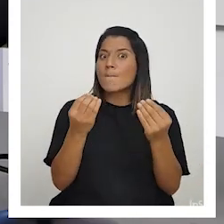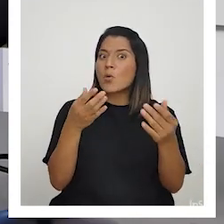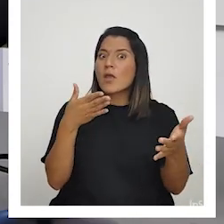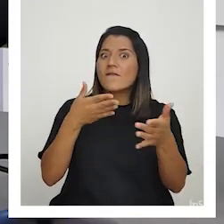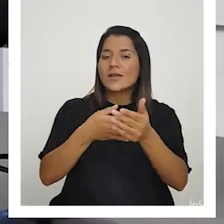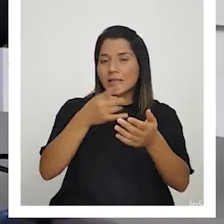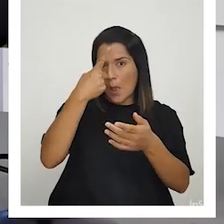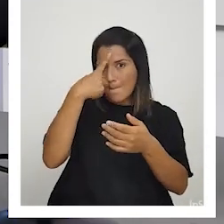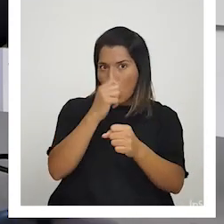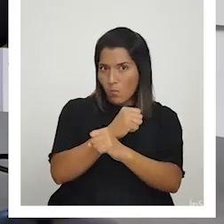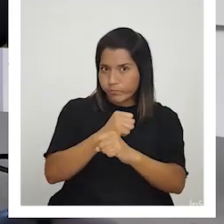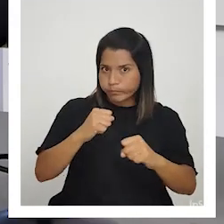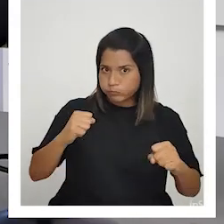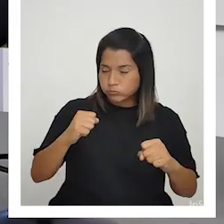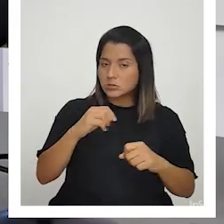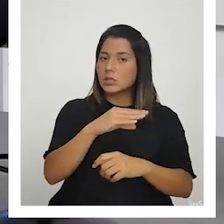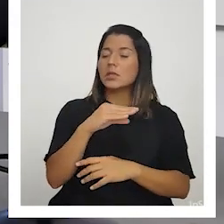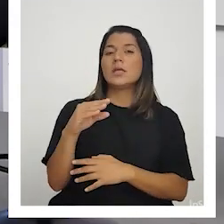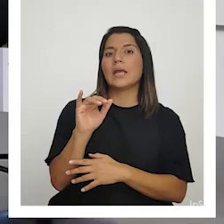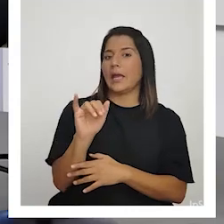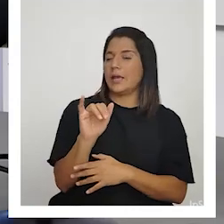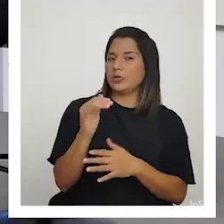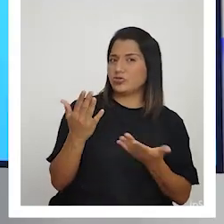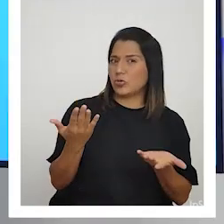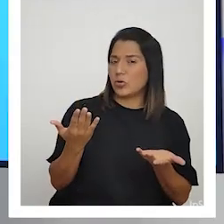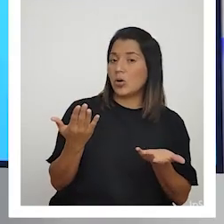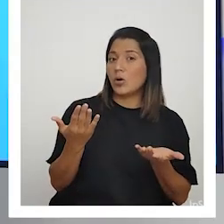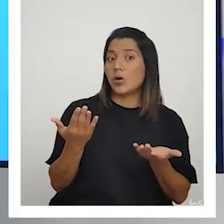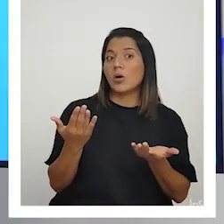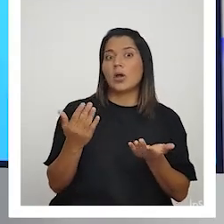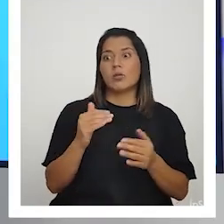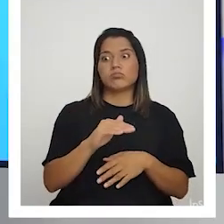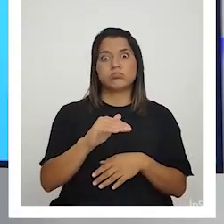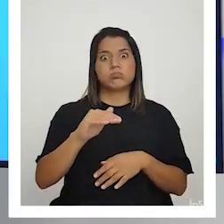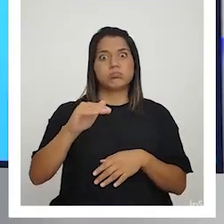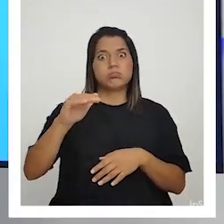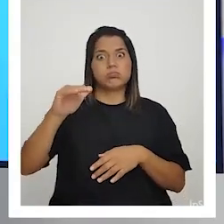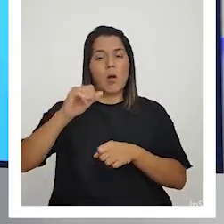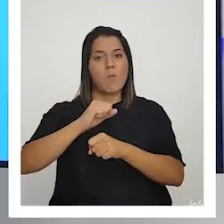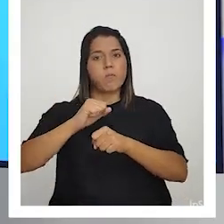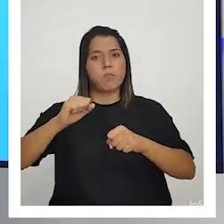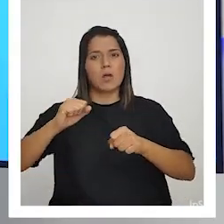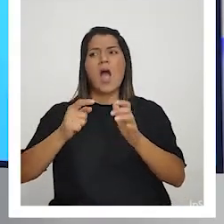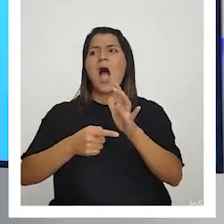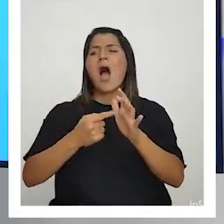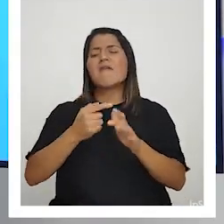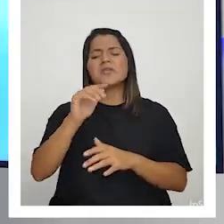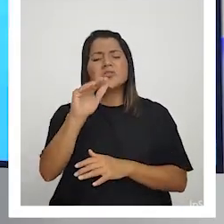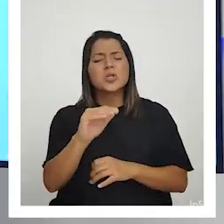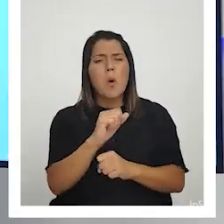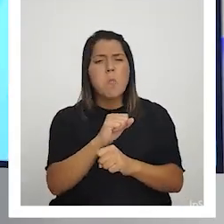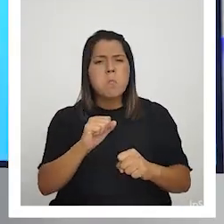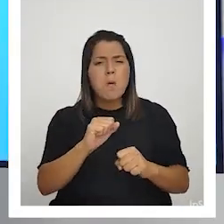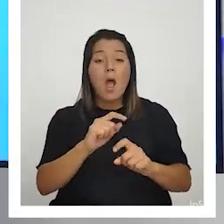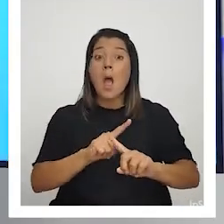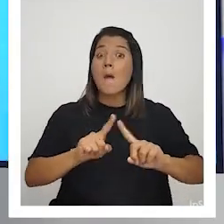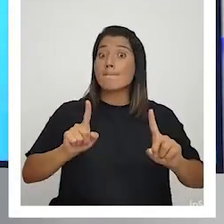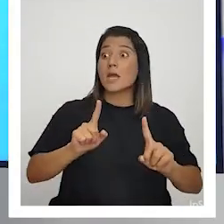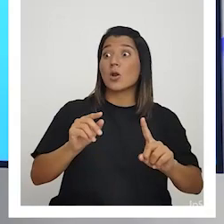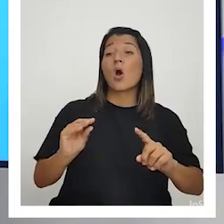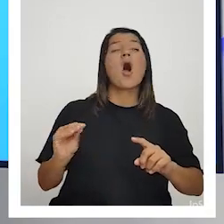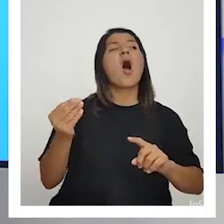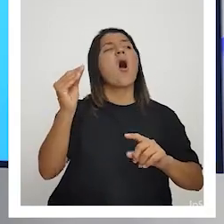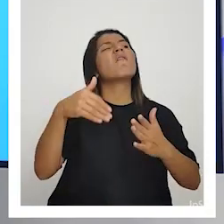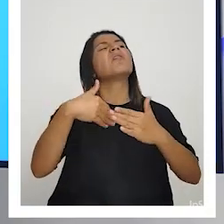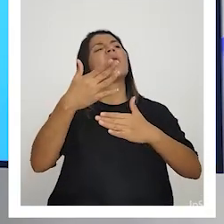esto conforme crecen, a veces no es como, es gordito, chiquitito, pero ya cuando sea adolescente se va a estirar y va a